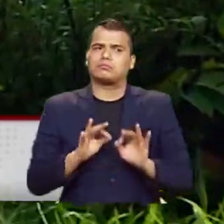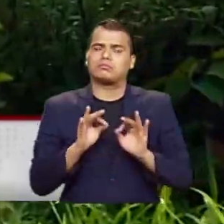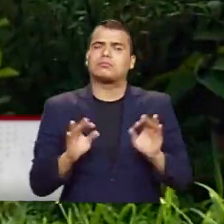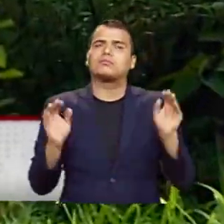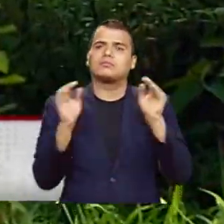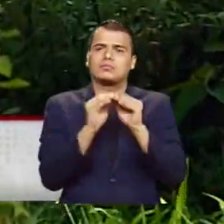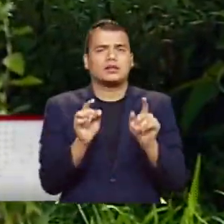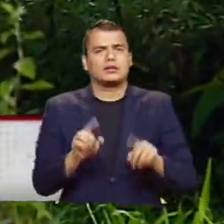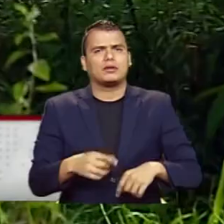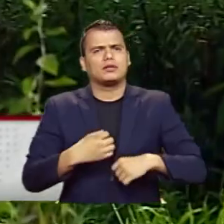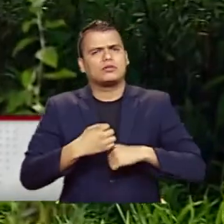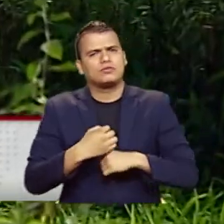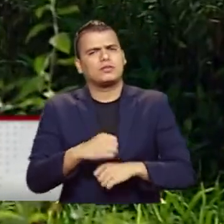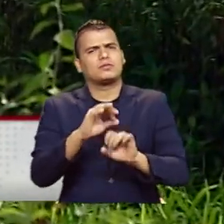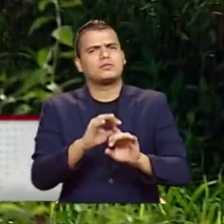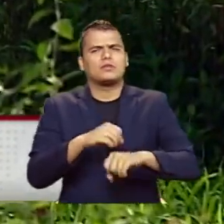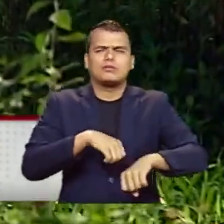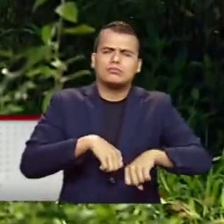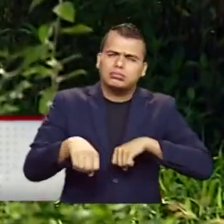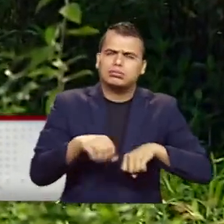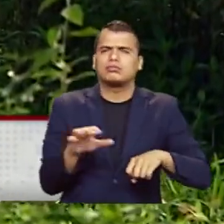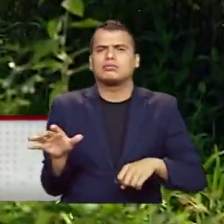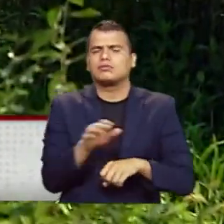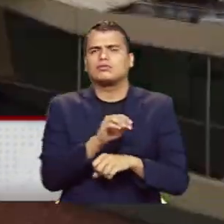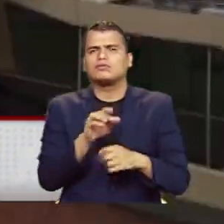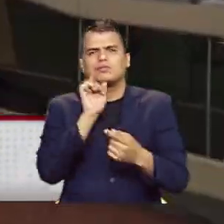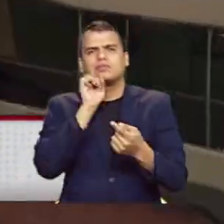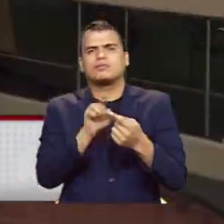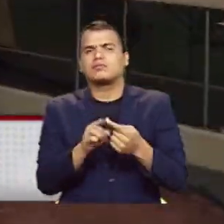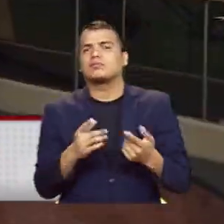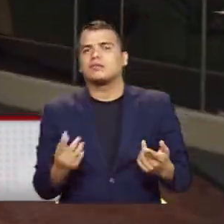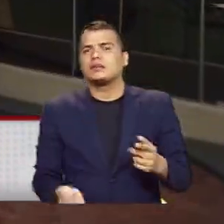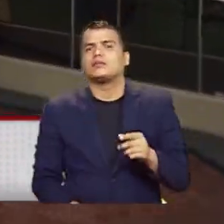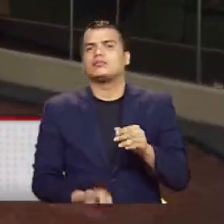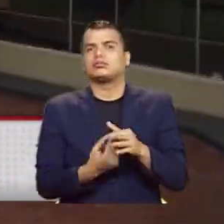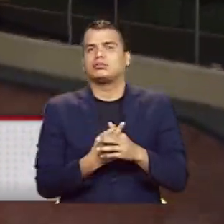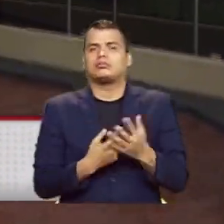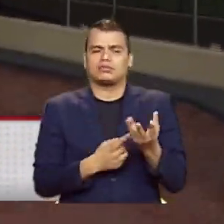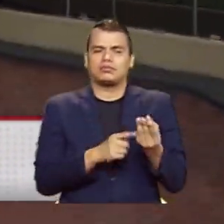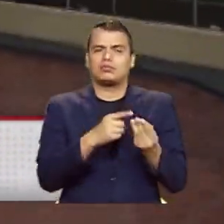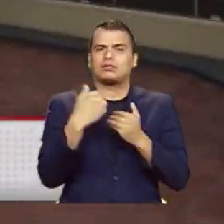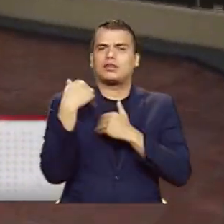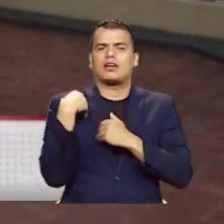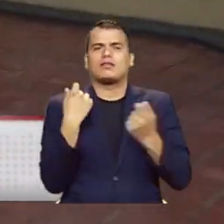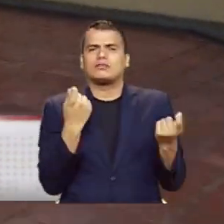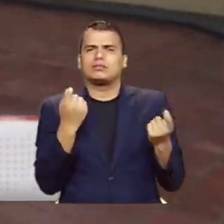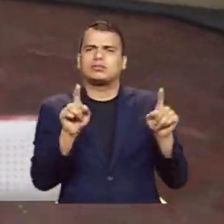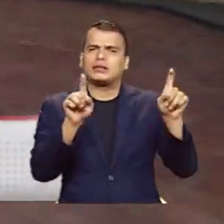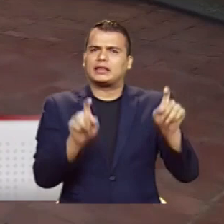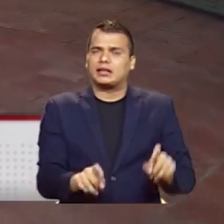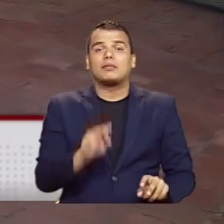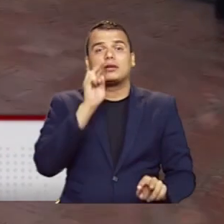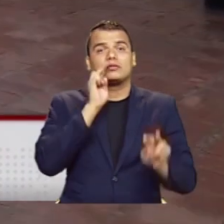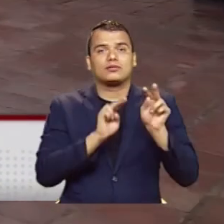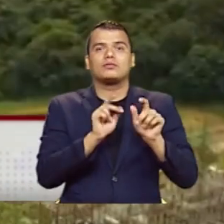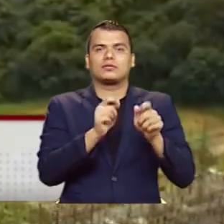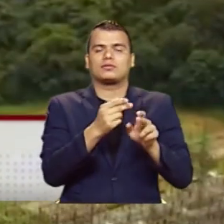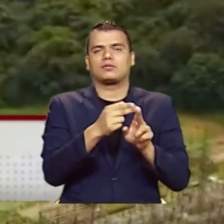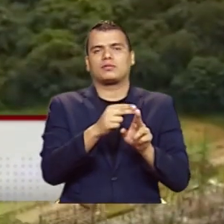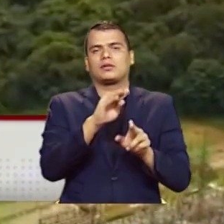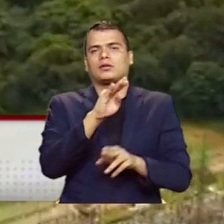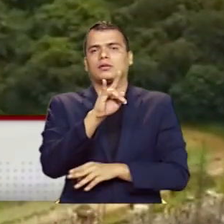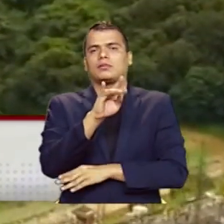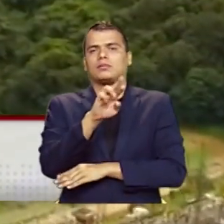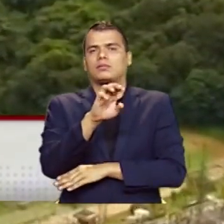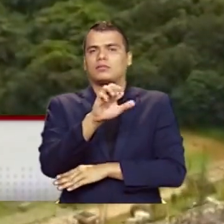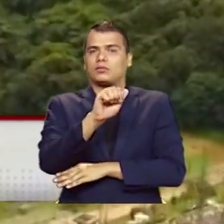con la empresa privada, que permitieron, entre otras, la creación de un buró para el Valle del Cauca, hacen parte del muy buen balance que